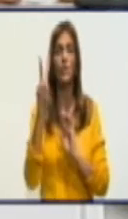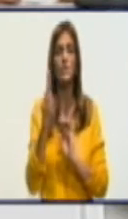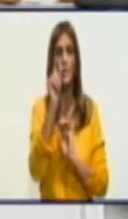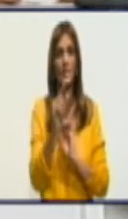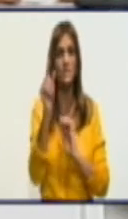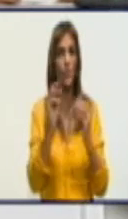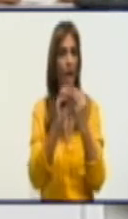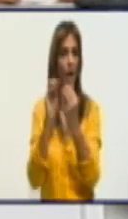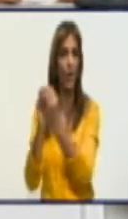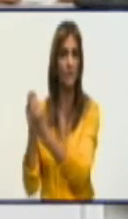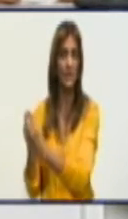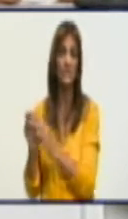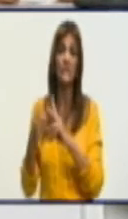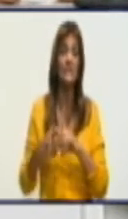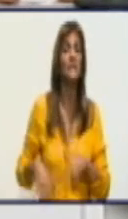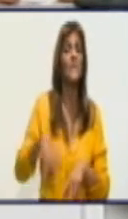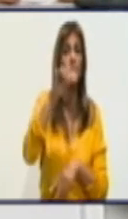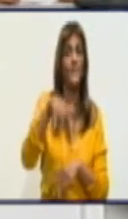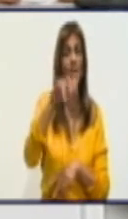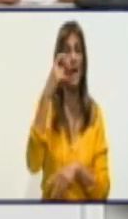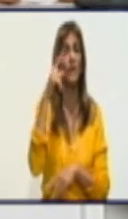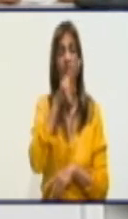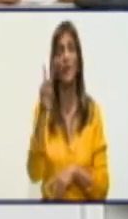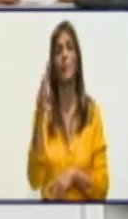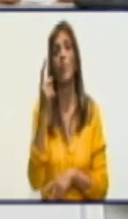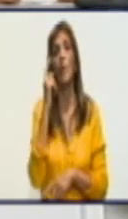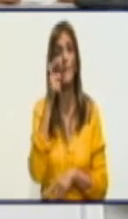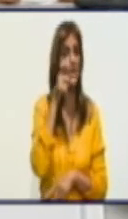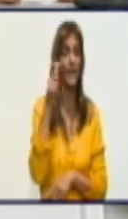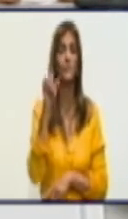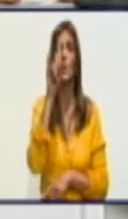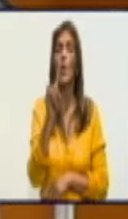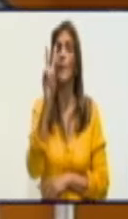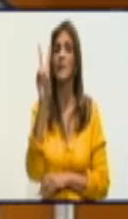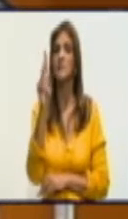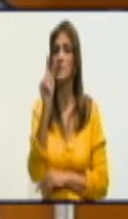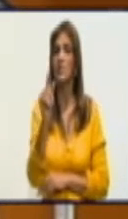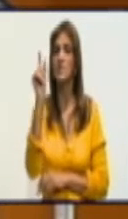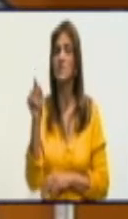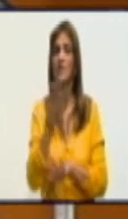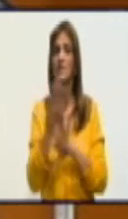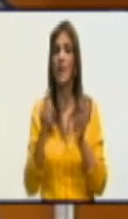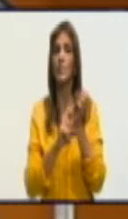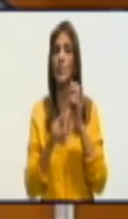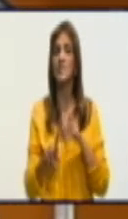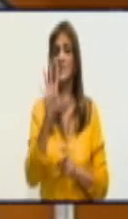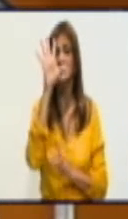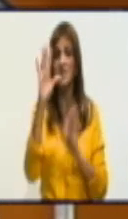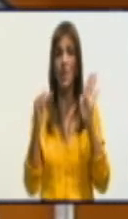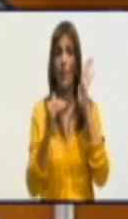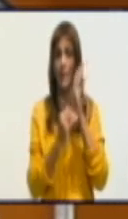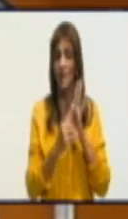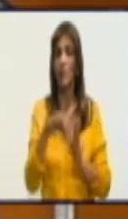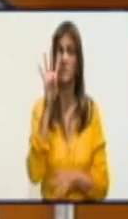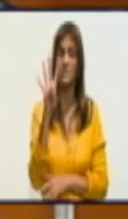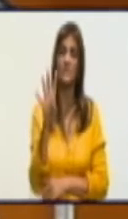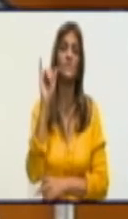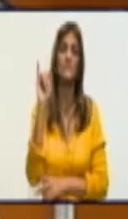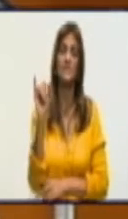Y viajeros estamos vigilando 92 en estos momentos. La provincia acumula ya un total de 5.469